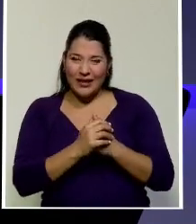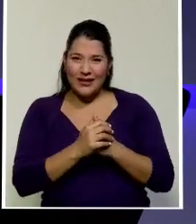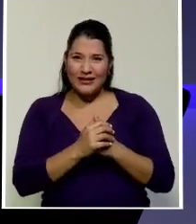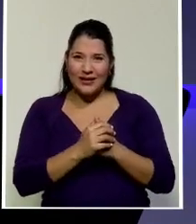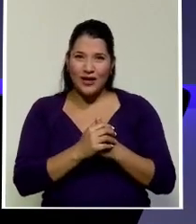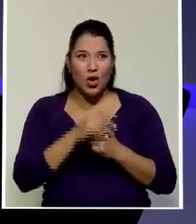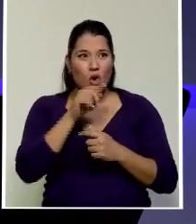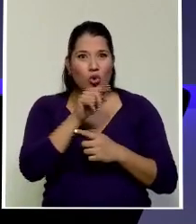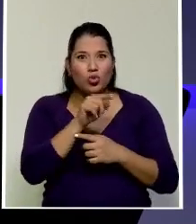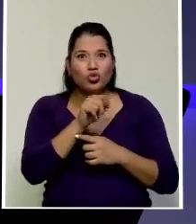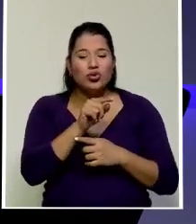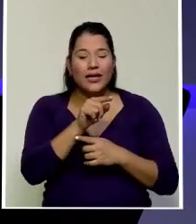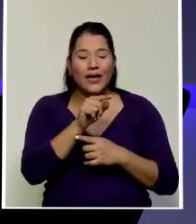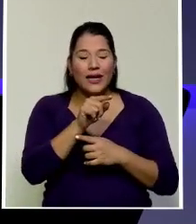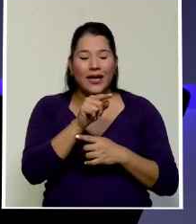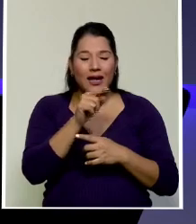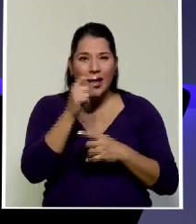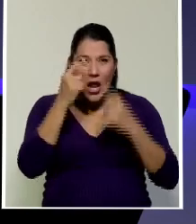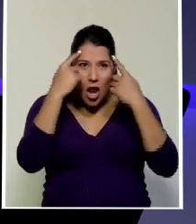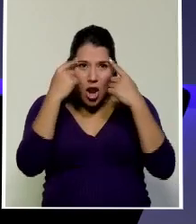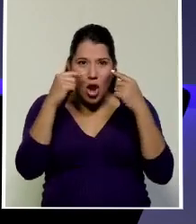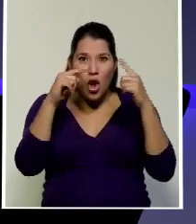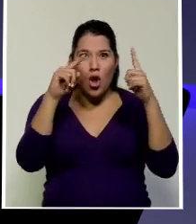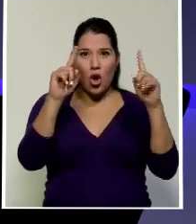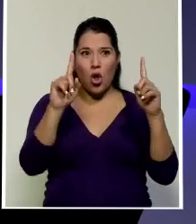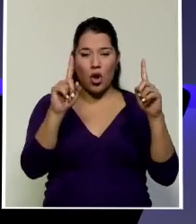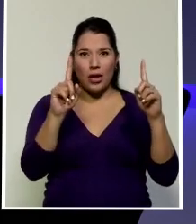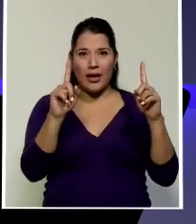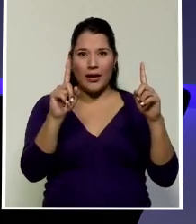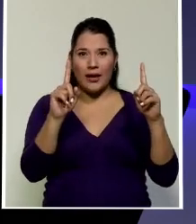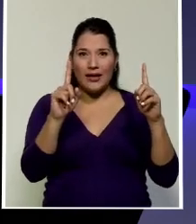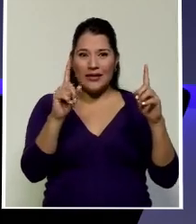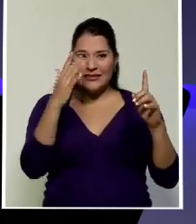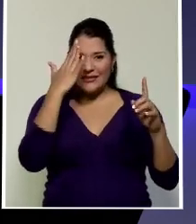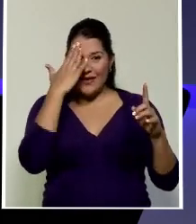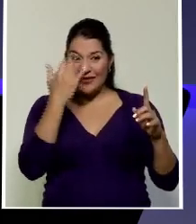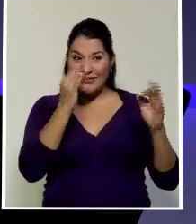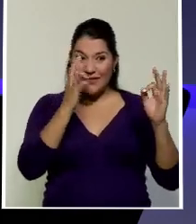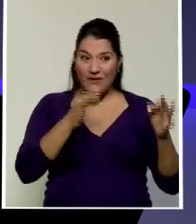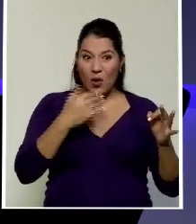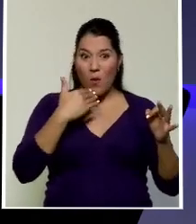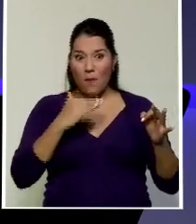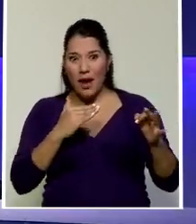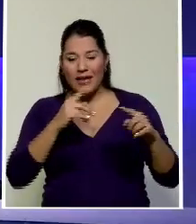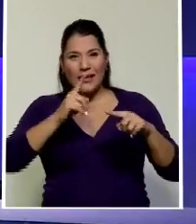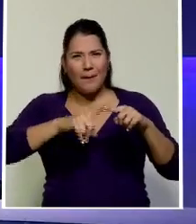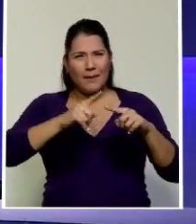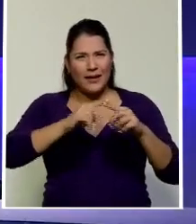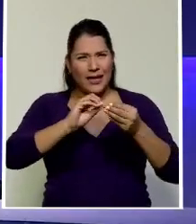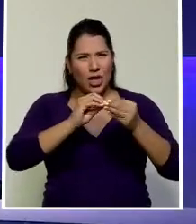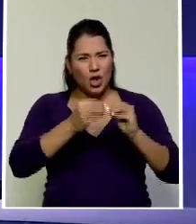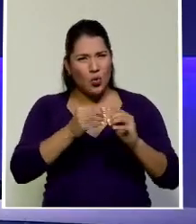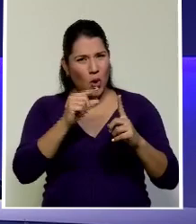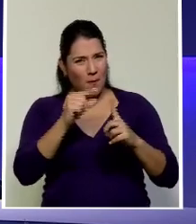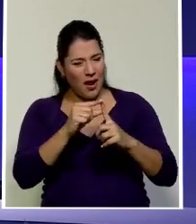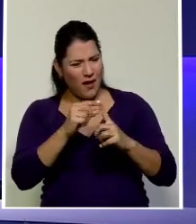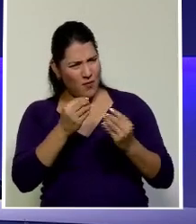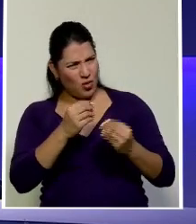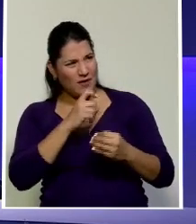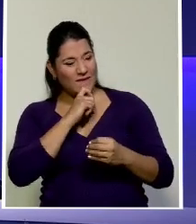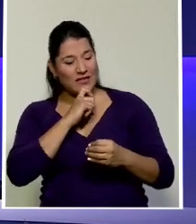te ubicás espacialmente en un volumen de palabras. Qué difícil. Sí, o sea, claro, suena